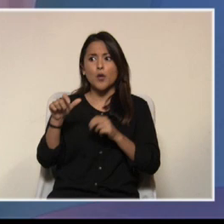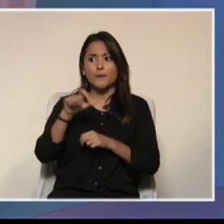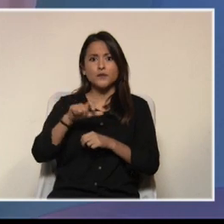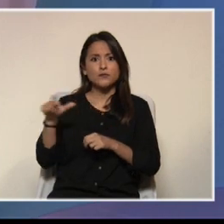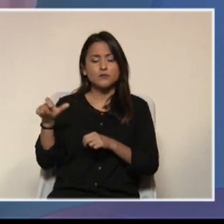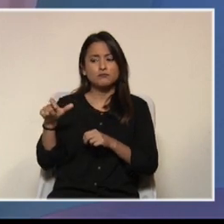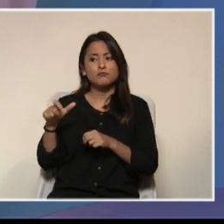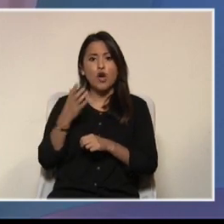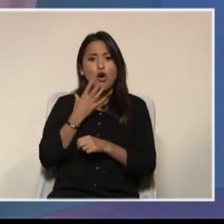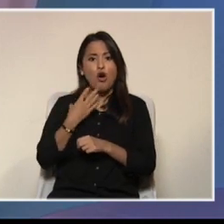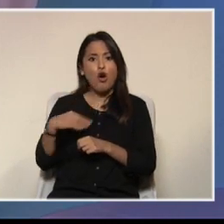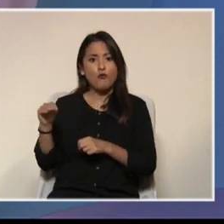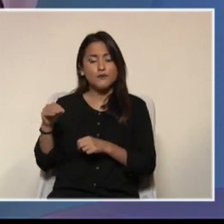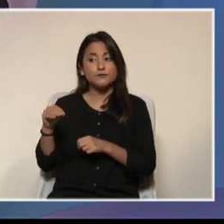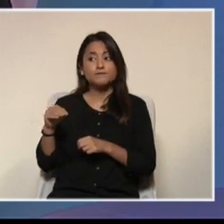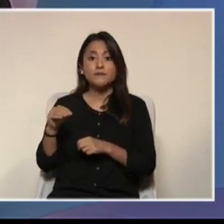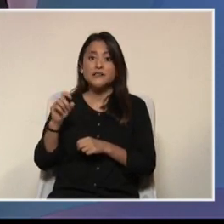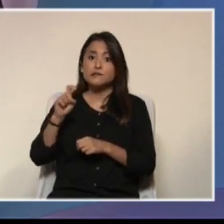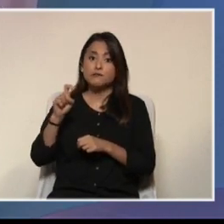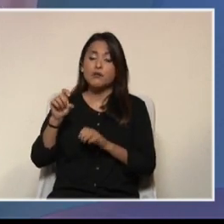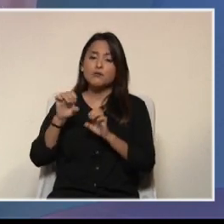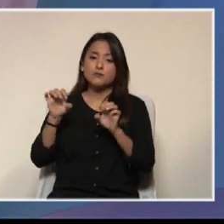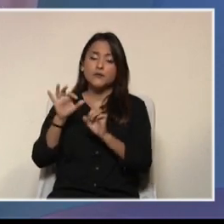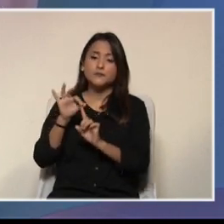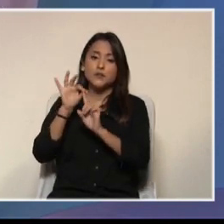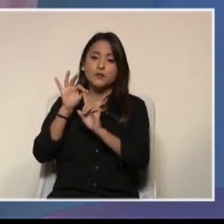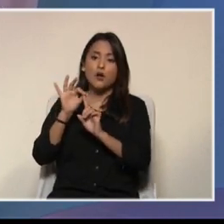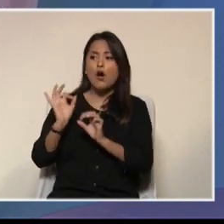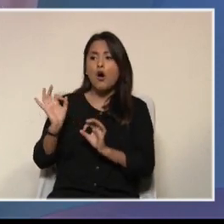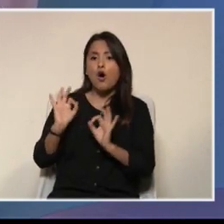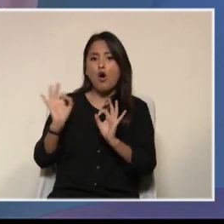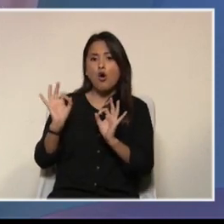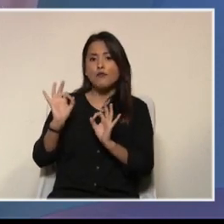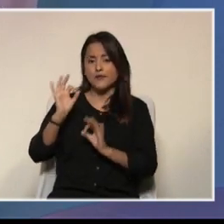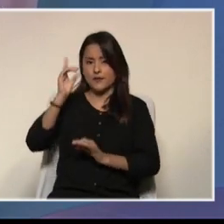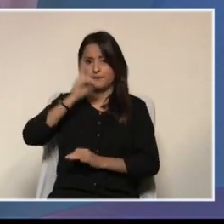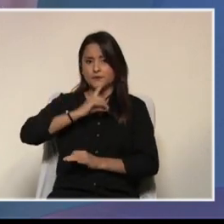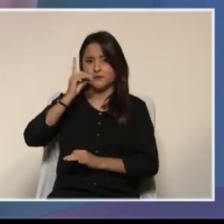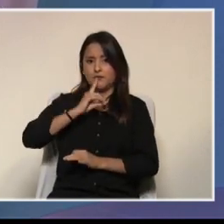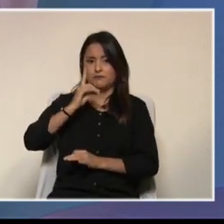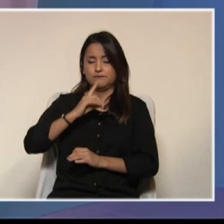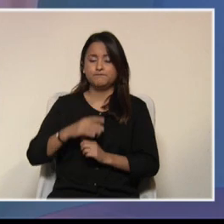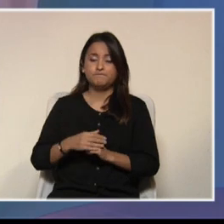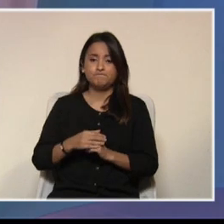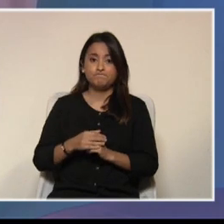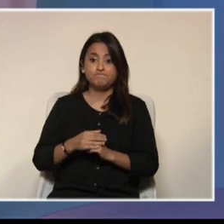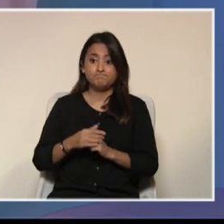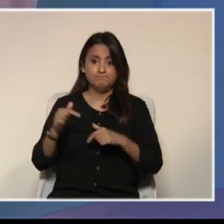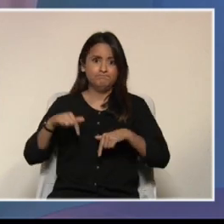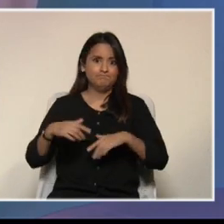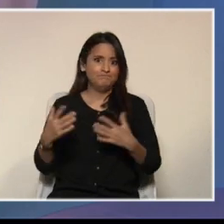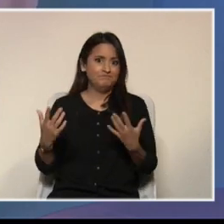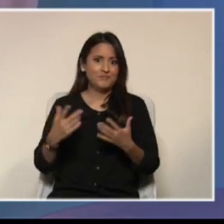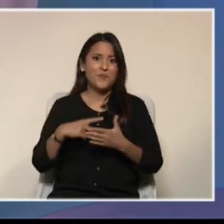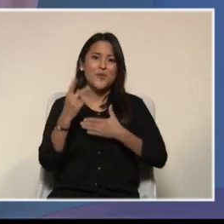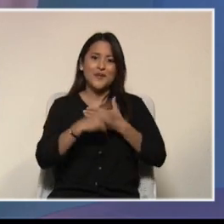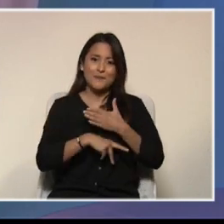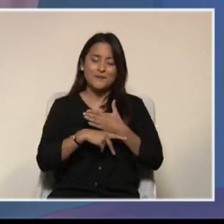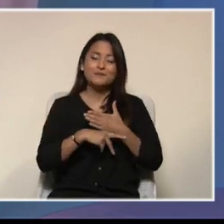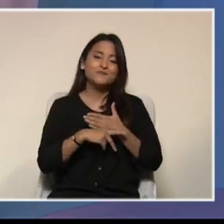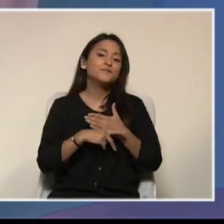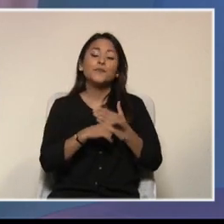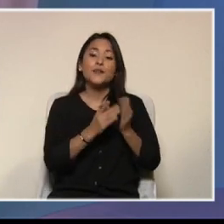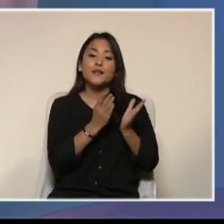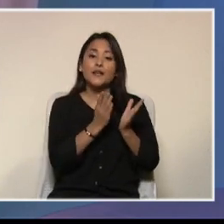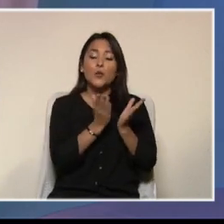y nuestros jóvenes con necesidades educativas especiales y o discapacidad. Acá en tu programa Cada Familia Una Escuela contamos